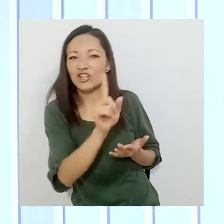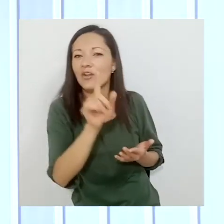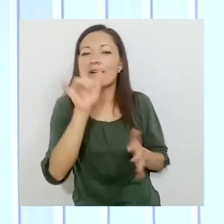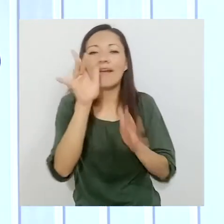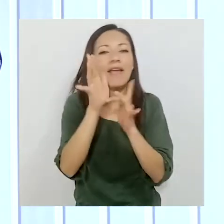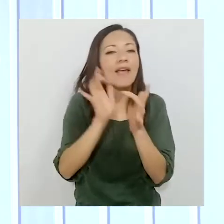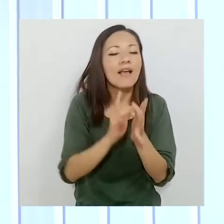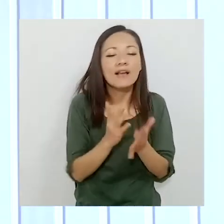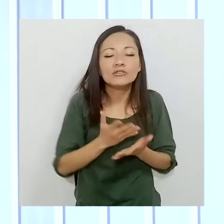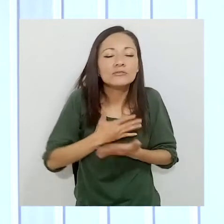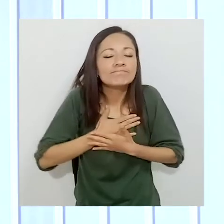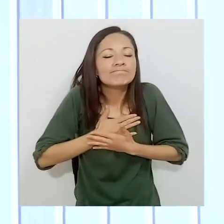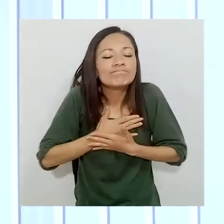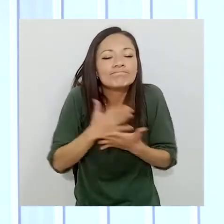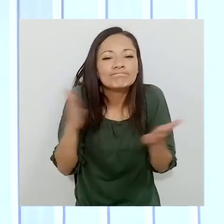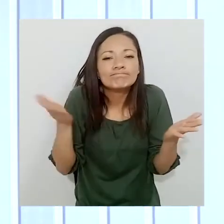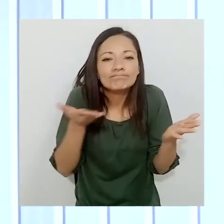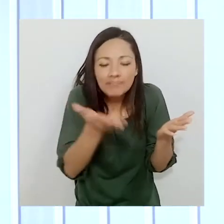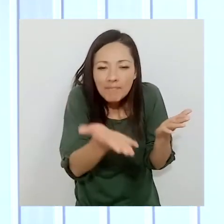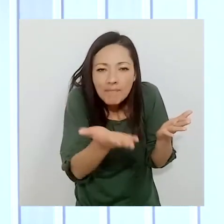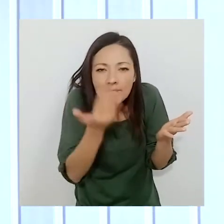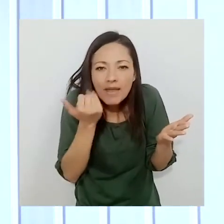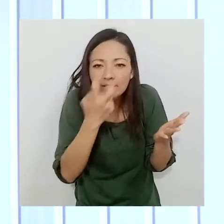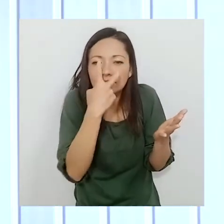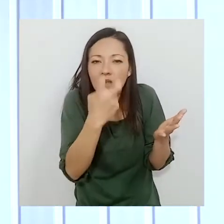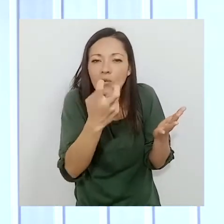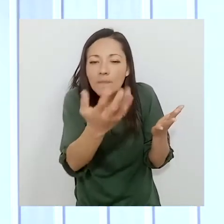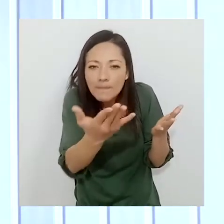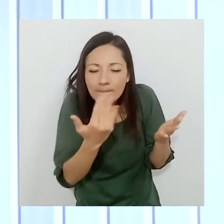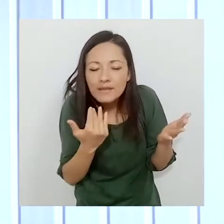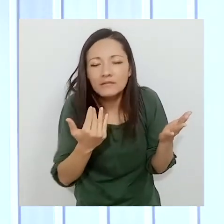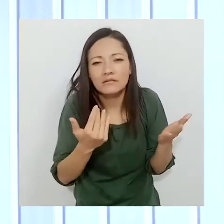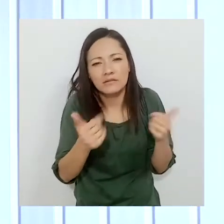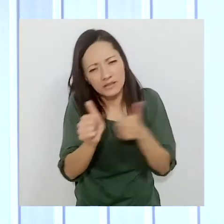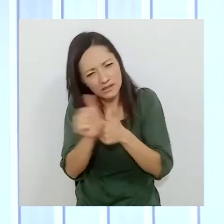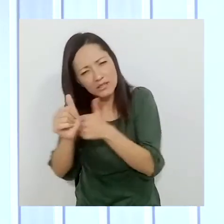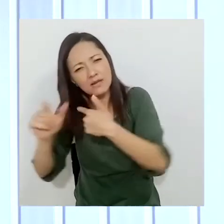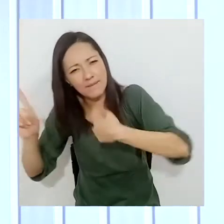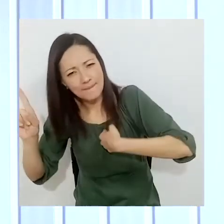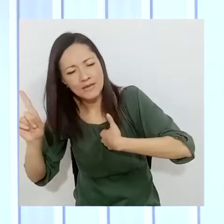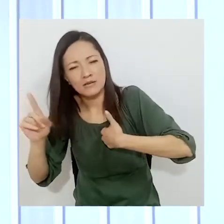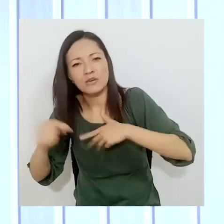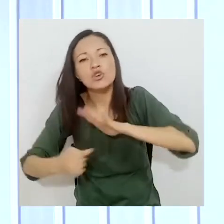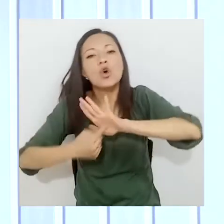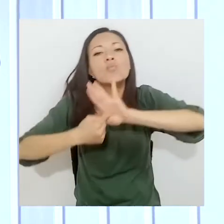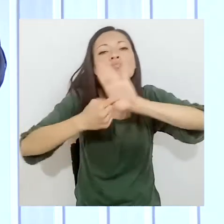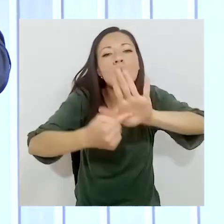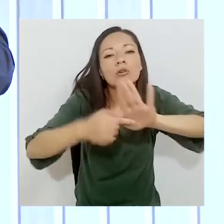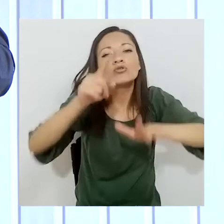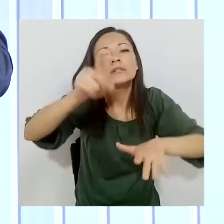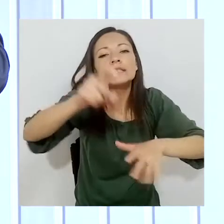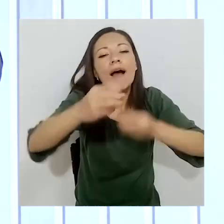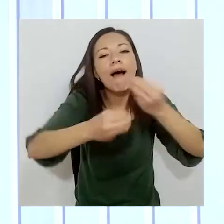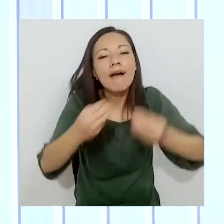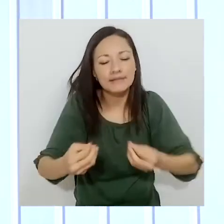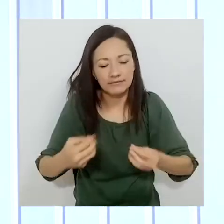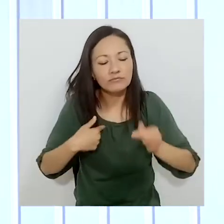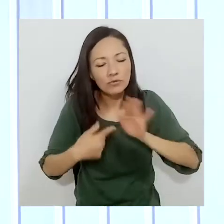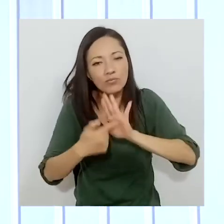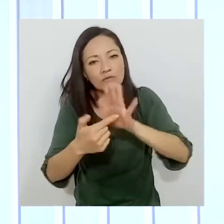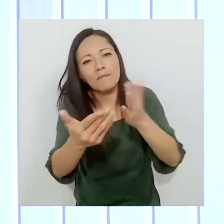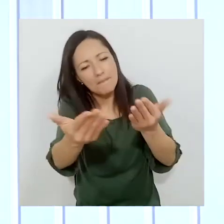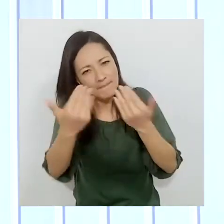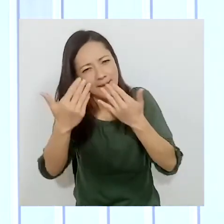ofrecimiento le hizo. Ven, sígueme. Ven, yo te mostraré lo que tienes que hacer. Ven,